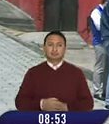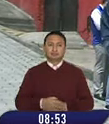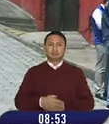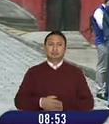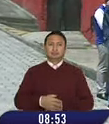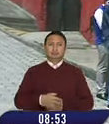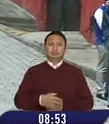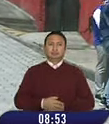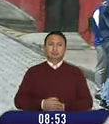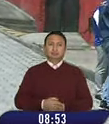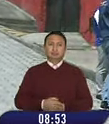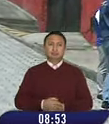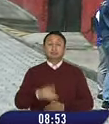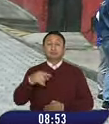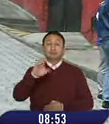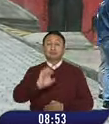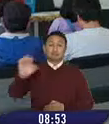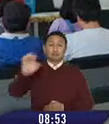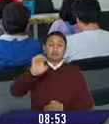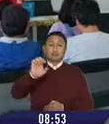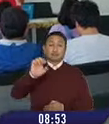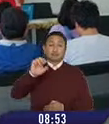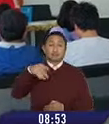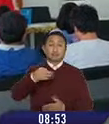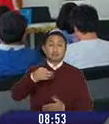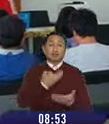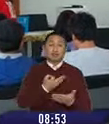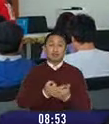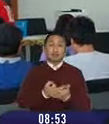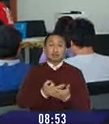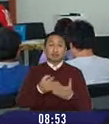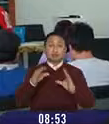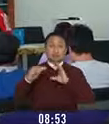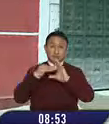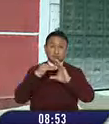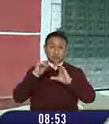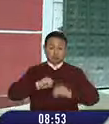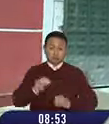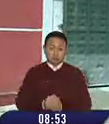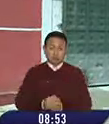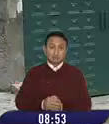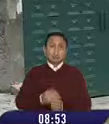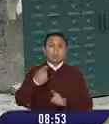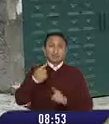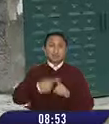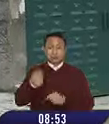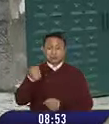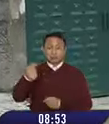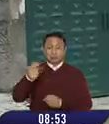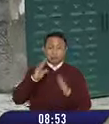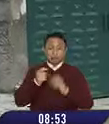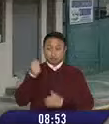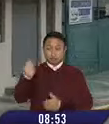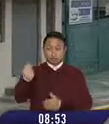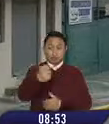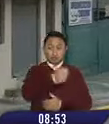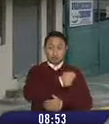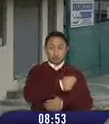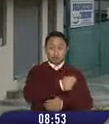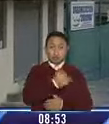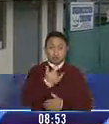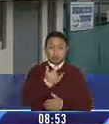Desde este mes de enero, la planilla física de la empresa eléctrica Quito, que llegaba mes a mes a la puerta de su domicilio, ya no será